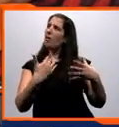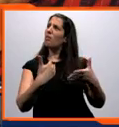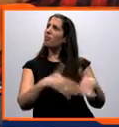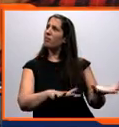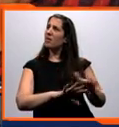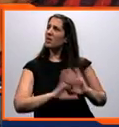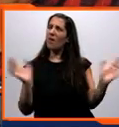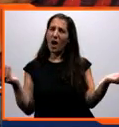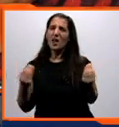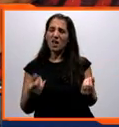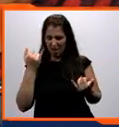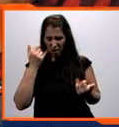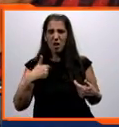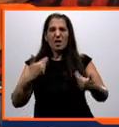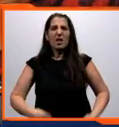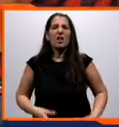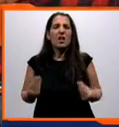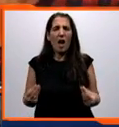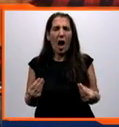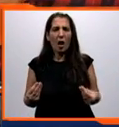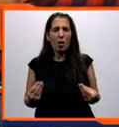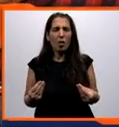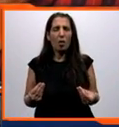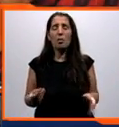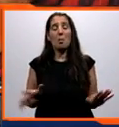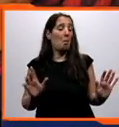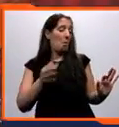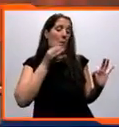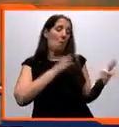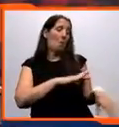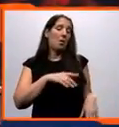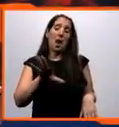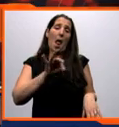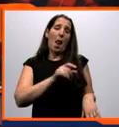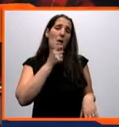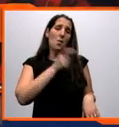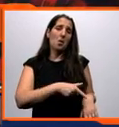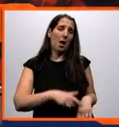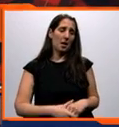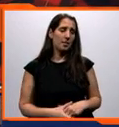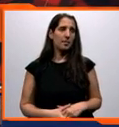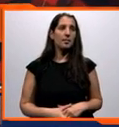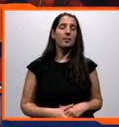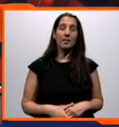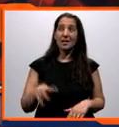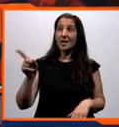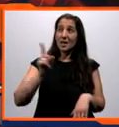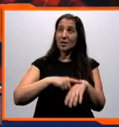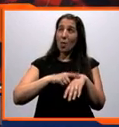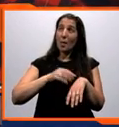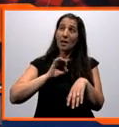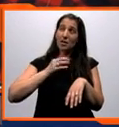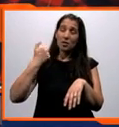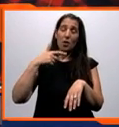y hace lo que quiera Cómo Y sí elegí algo la Fórmula 2 de ese año que